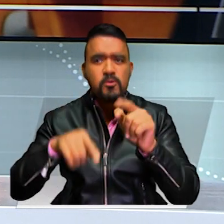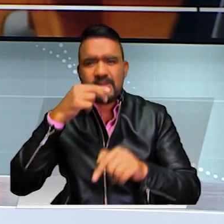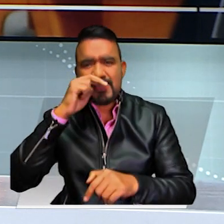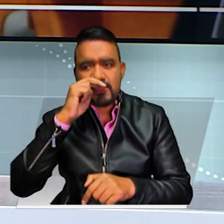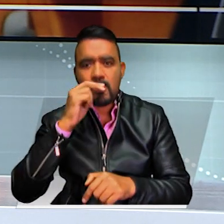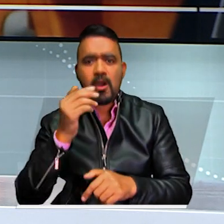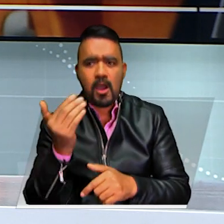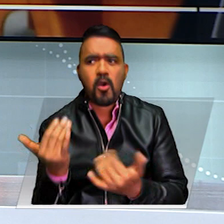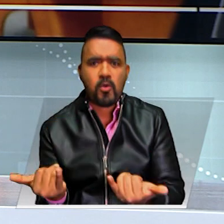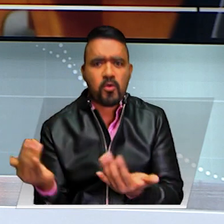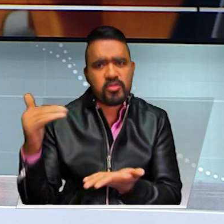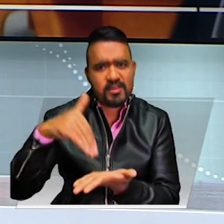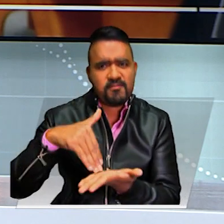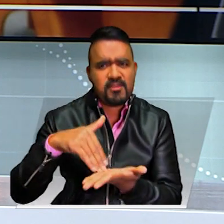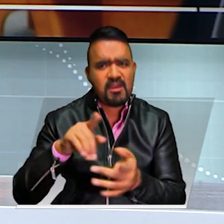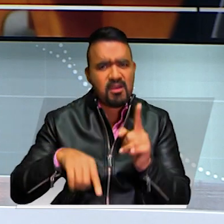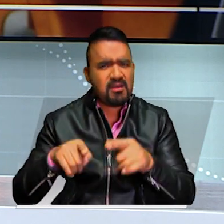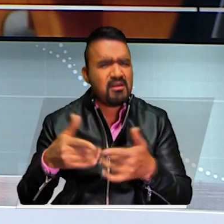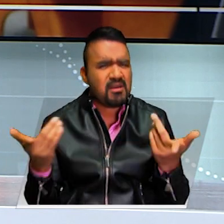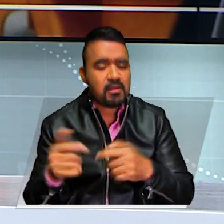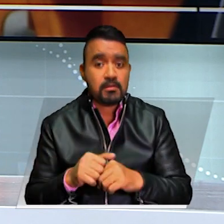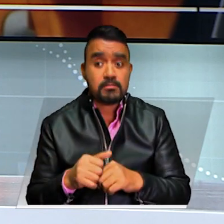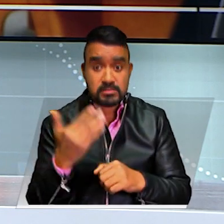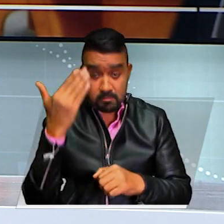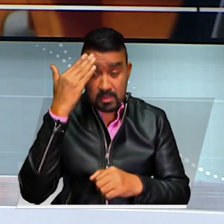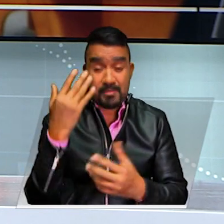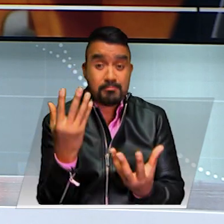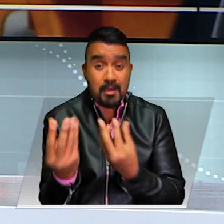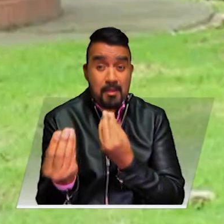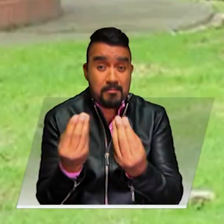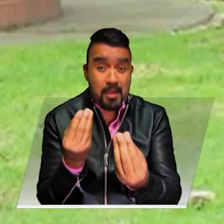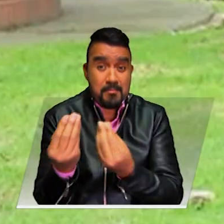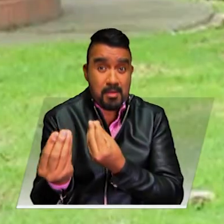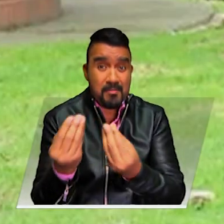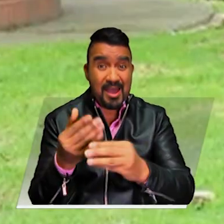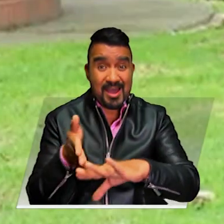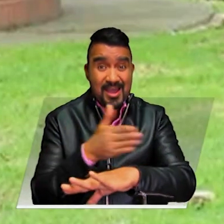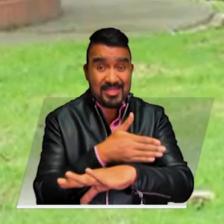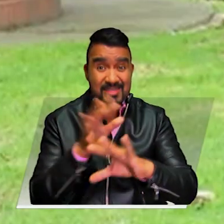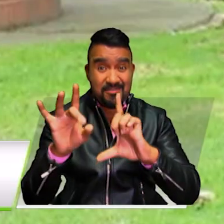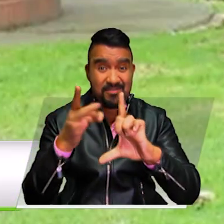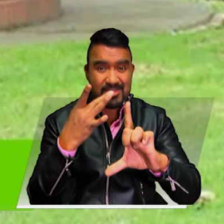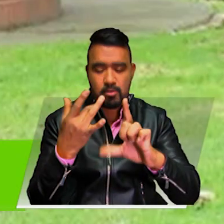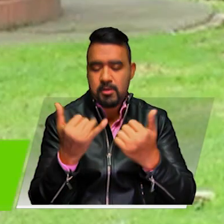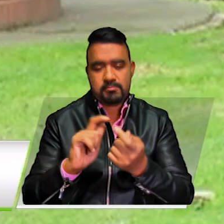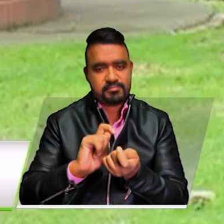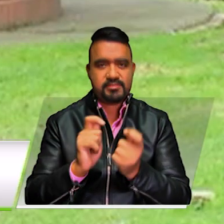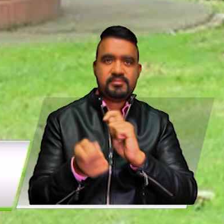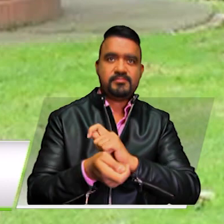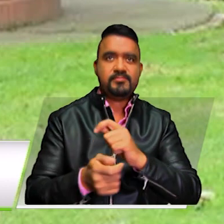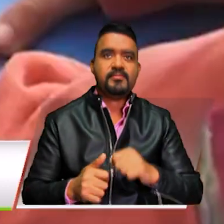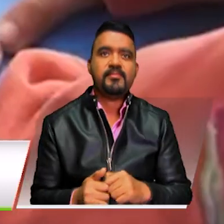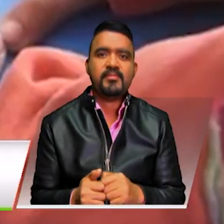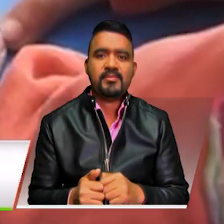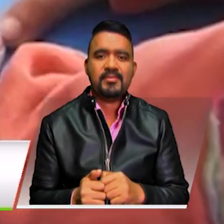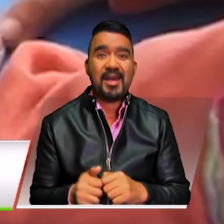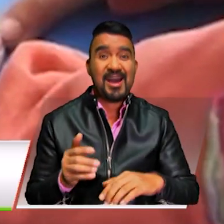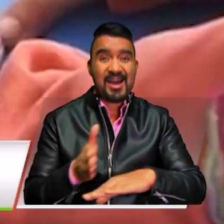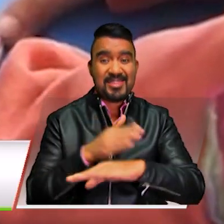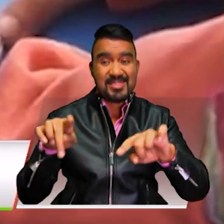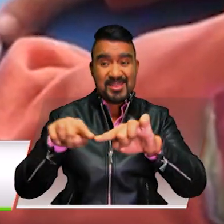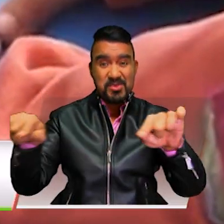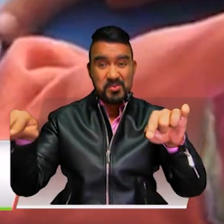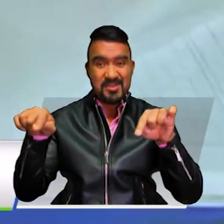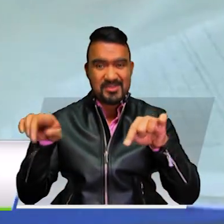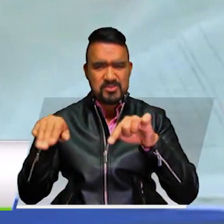regreso a la formación inicial bajo el modelo de alternancia tras varios meses en los que reinó el silencio en los centros de